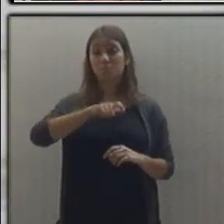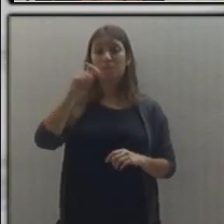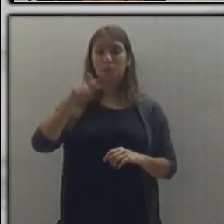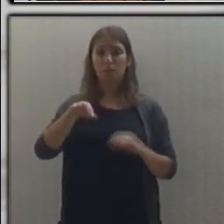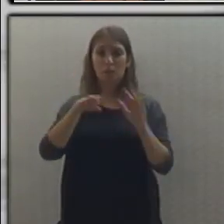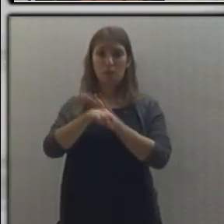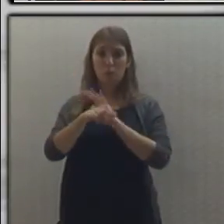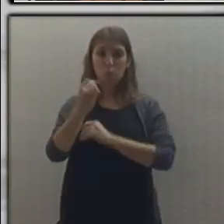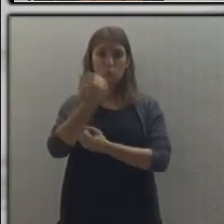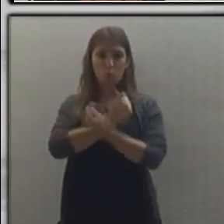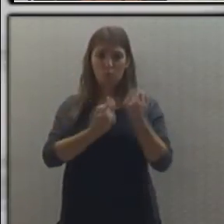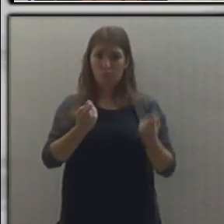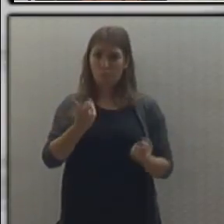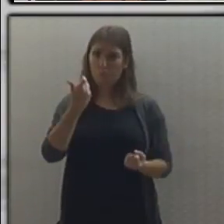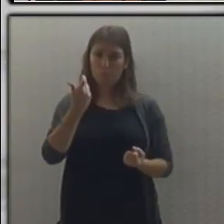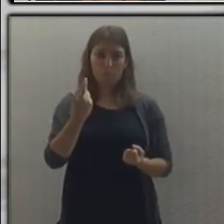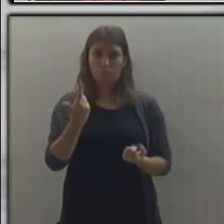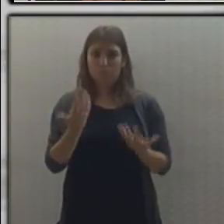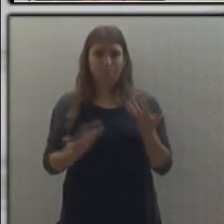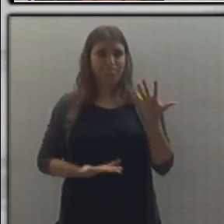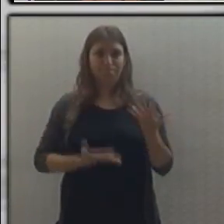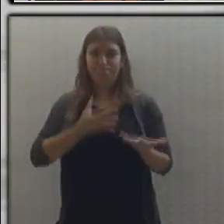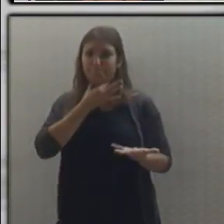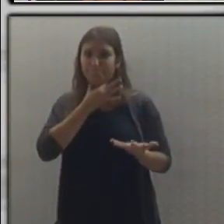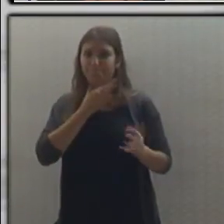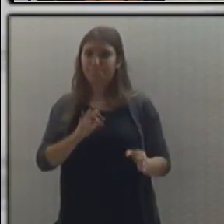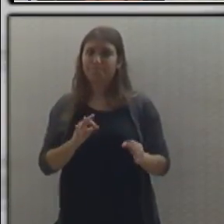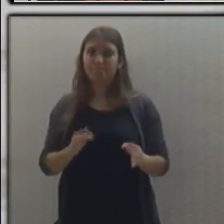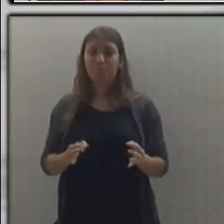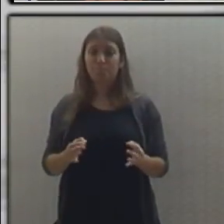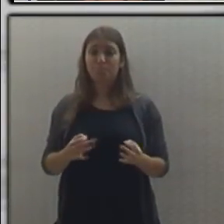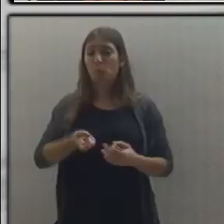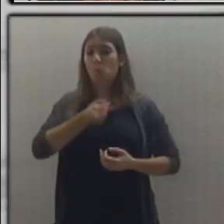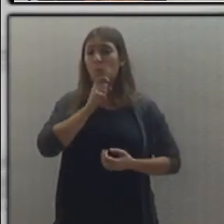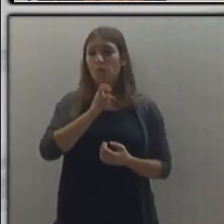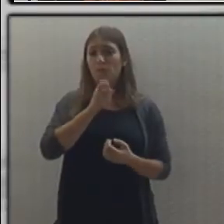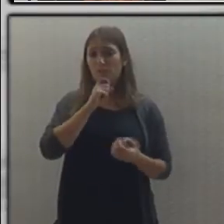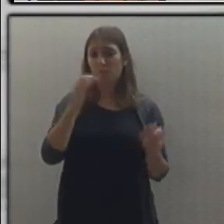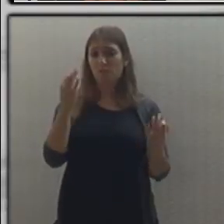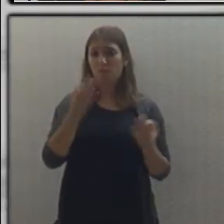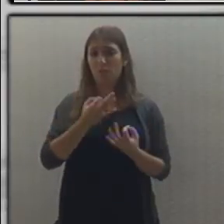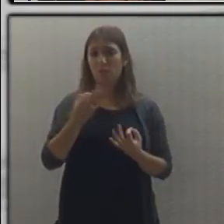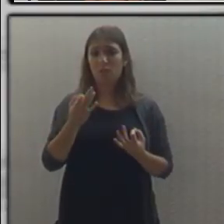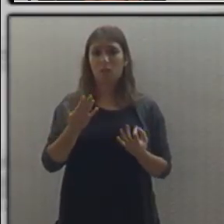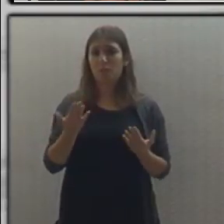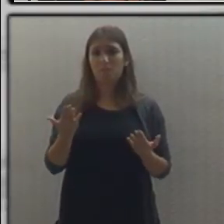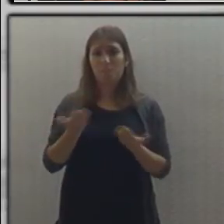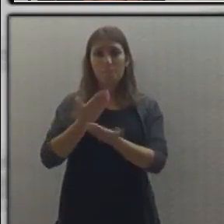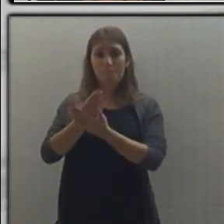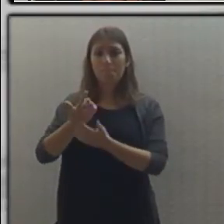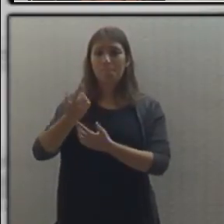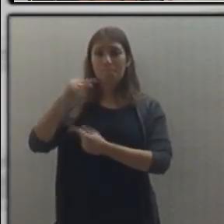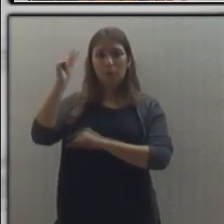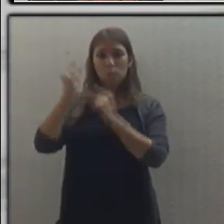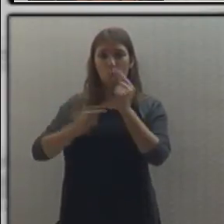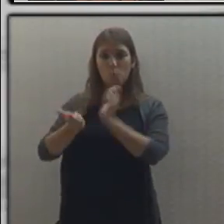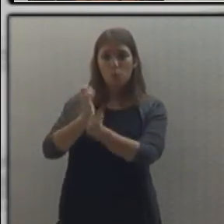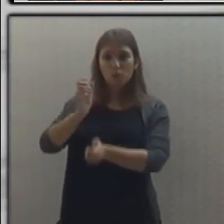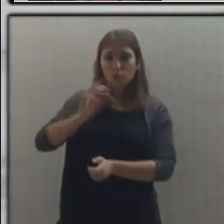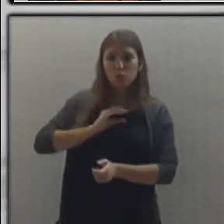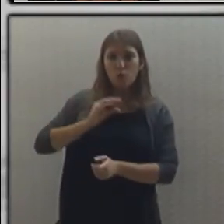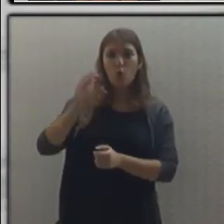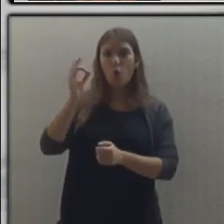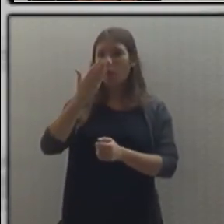escasos recursos económicos y que tienen dificultades para pedir presupuestos o para